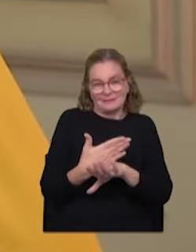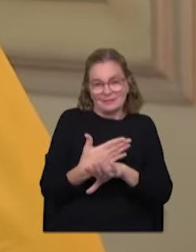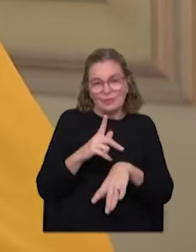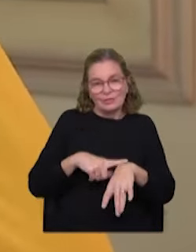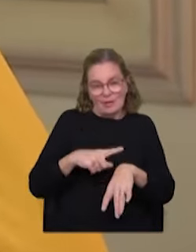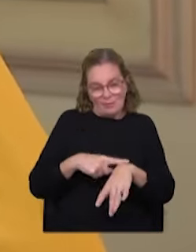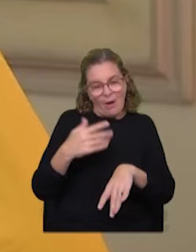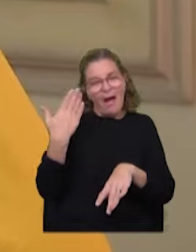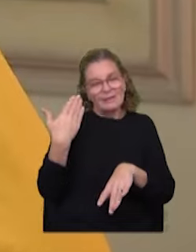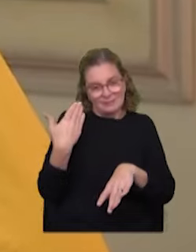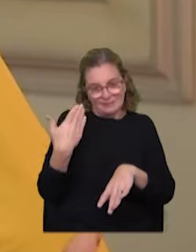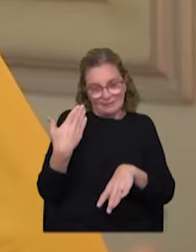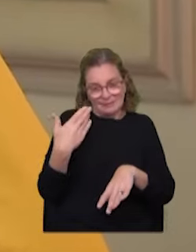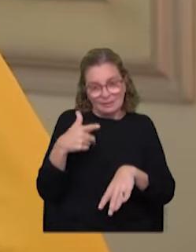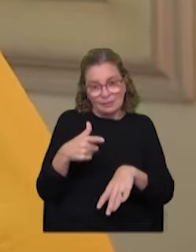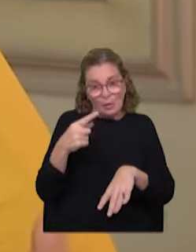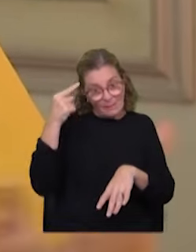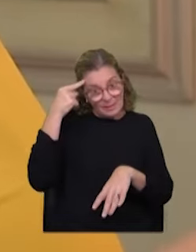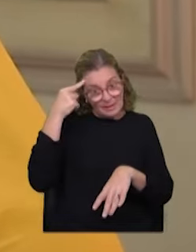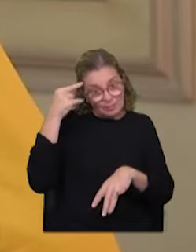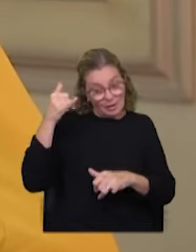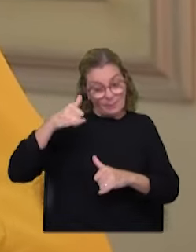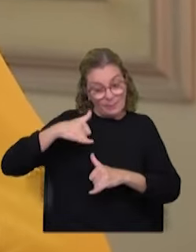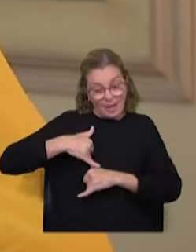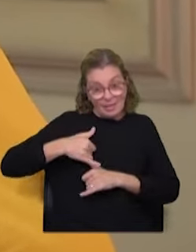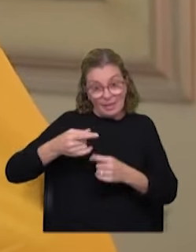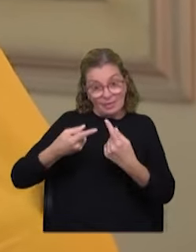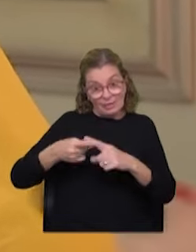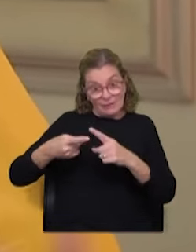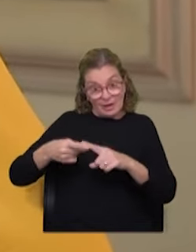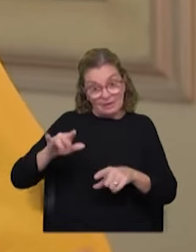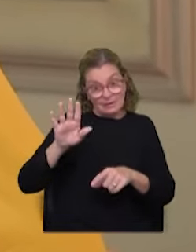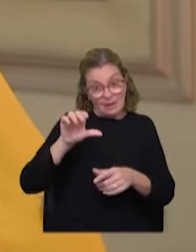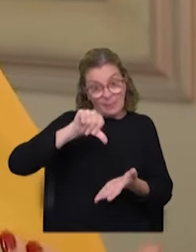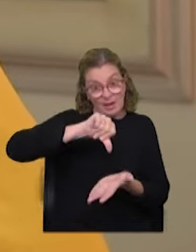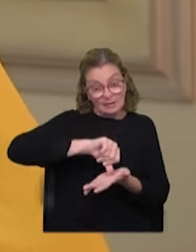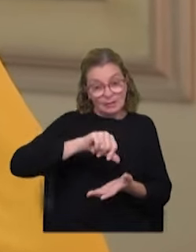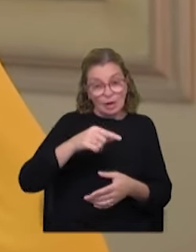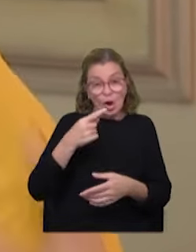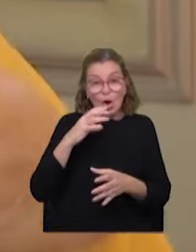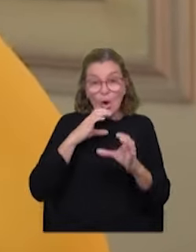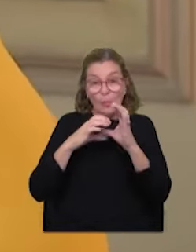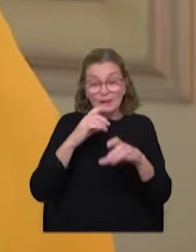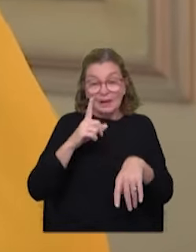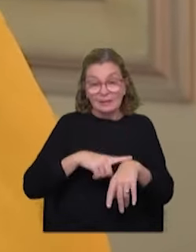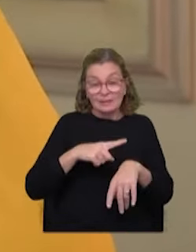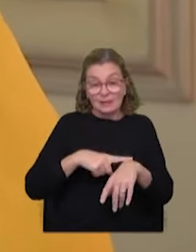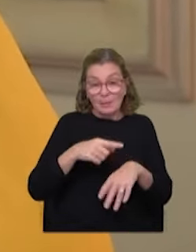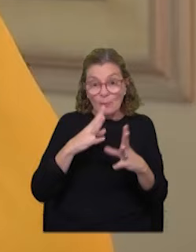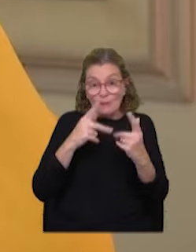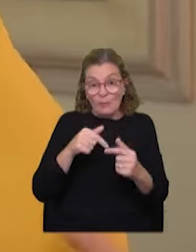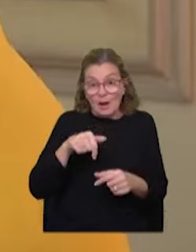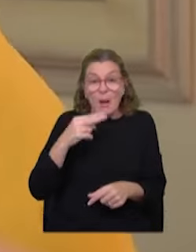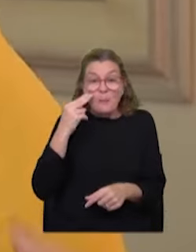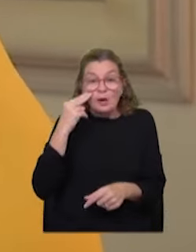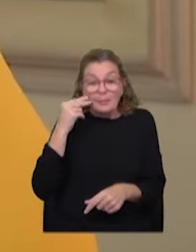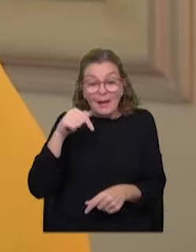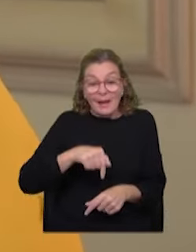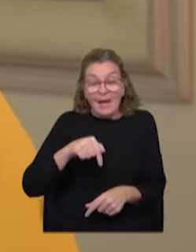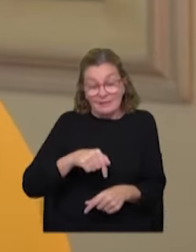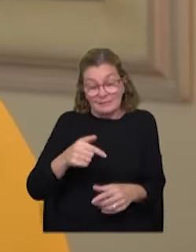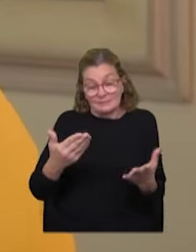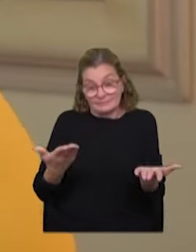Yo supongo que las armadas de las diferentes naciones lo comunican en tiempo y forma el problema Está acá el problema Está